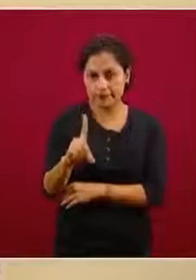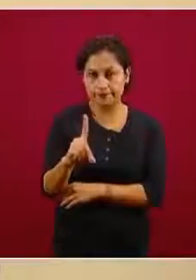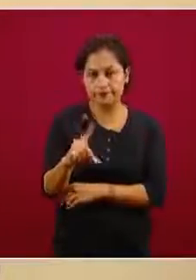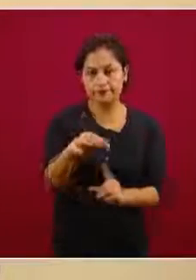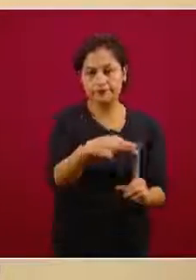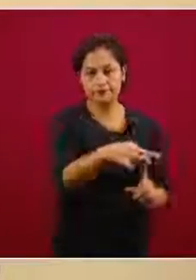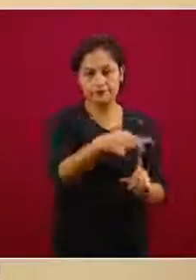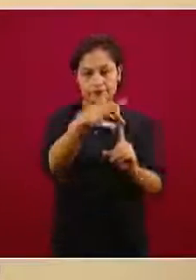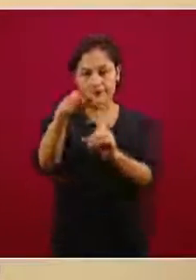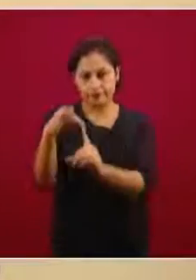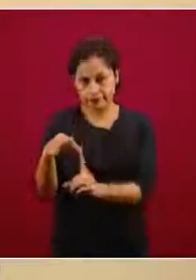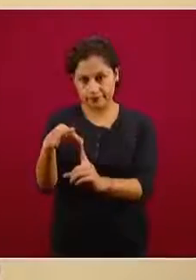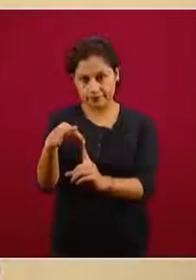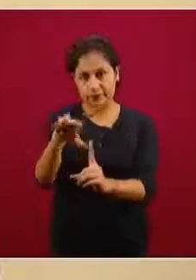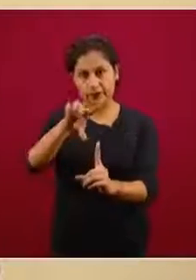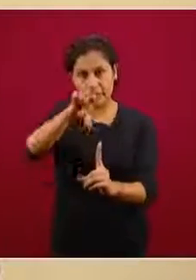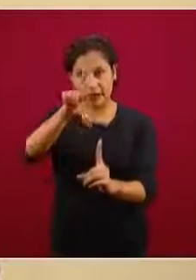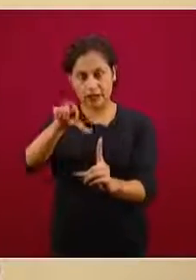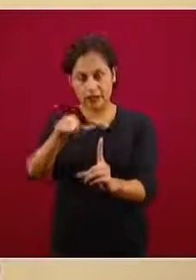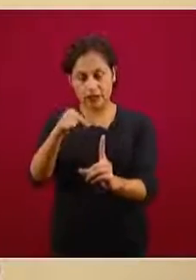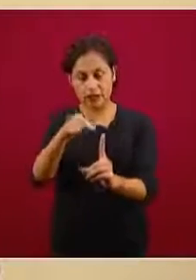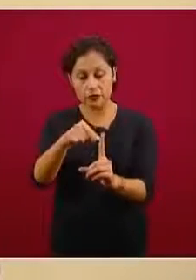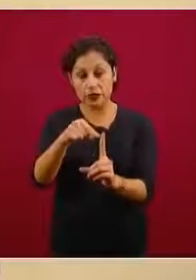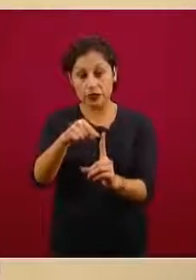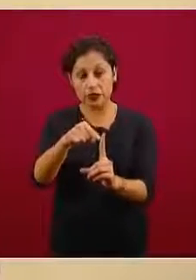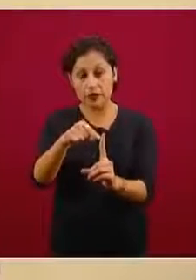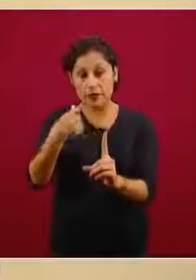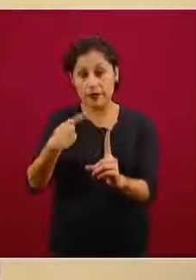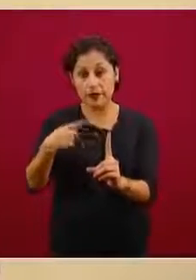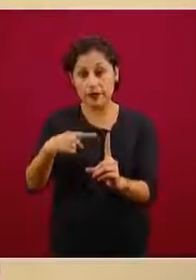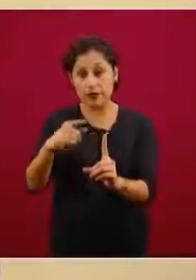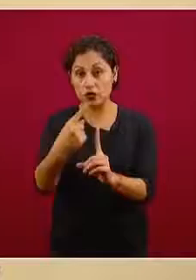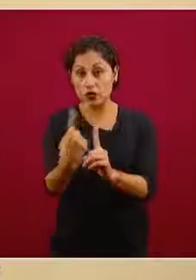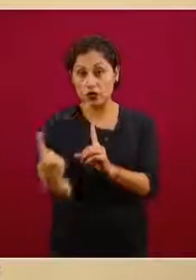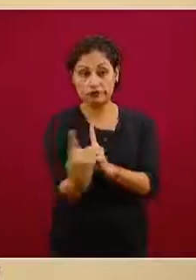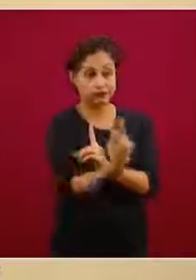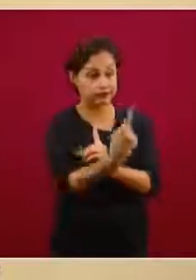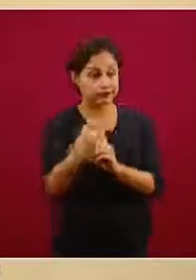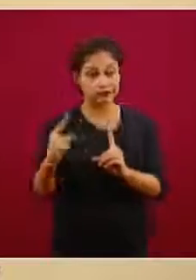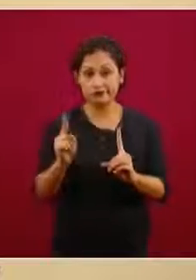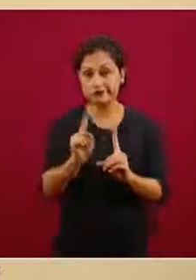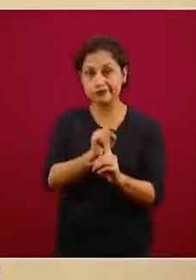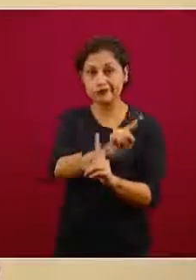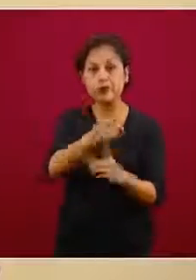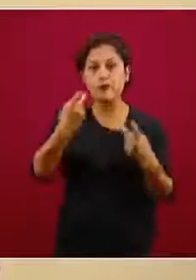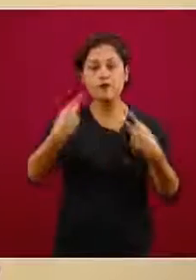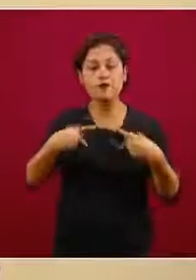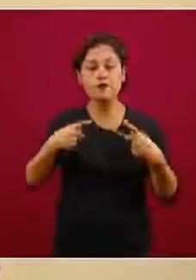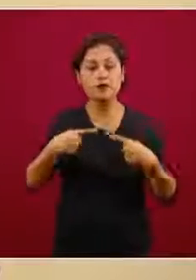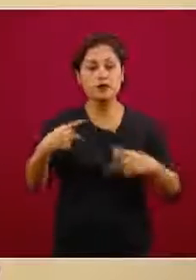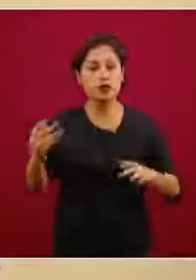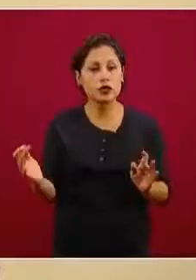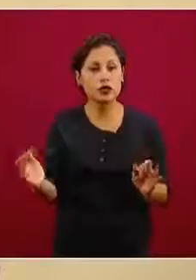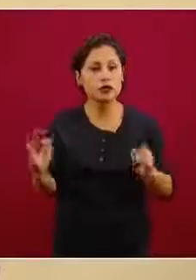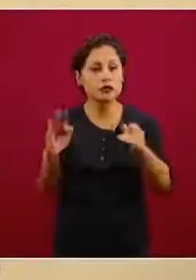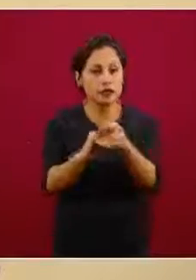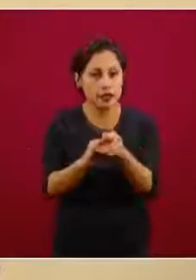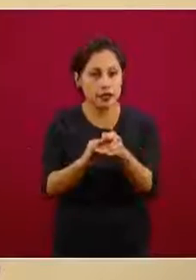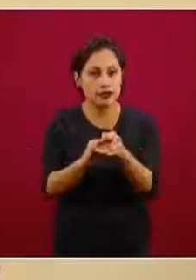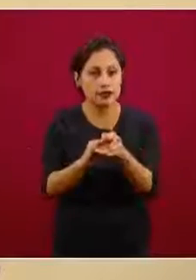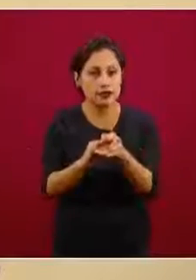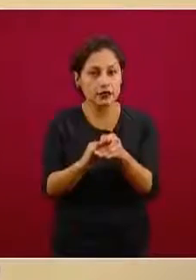posteriormente identificar a todas las personas con quien esa persona pudo haber tenido relación de proximidad, la